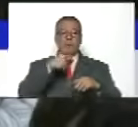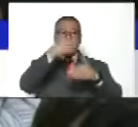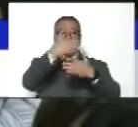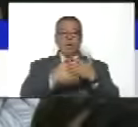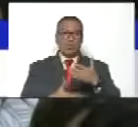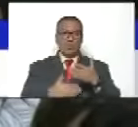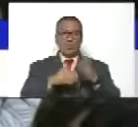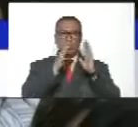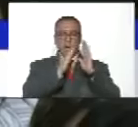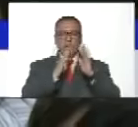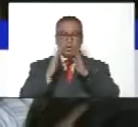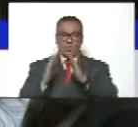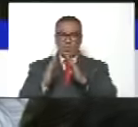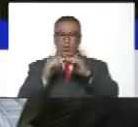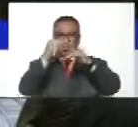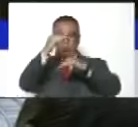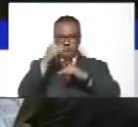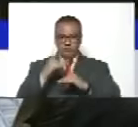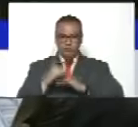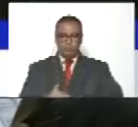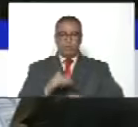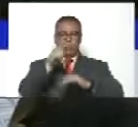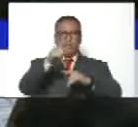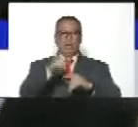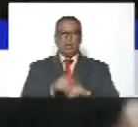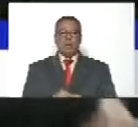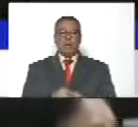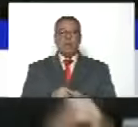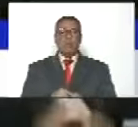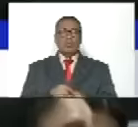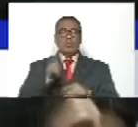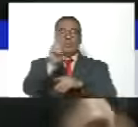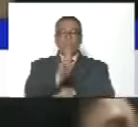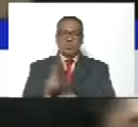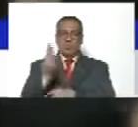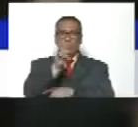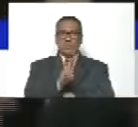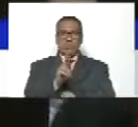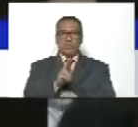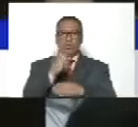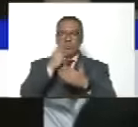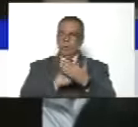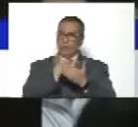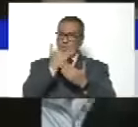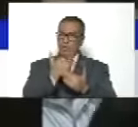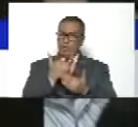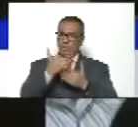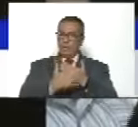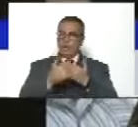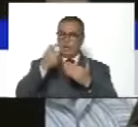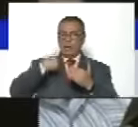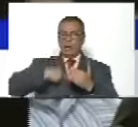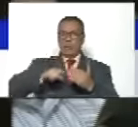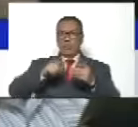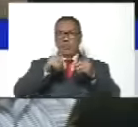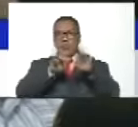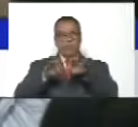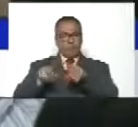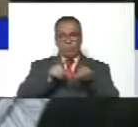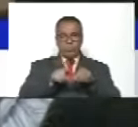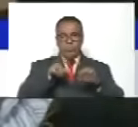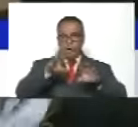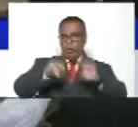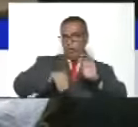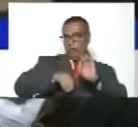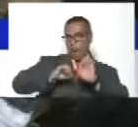la segmentación de contenidos, que a través del uso de programación, de códigos, impide